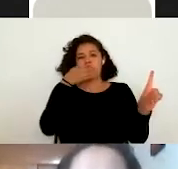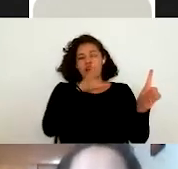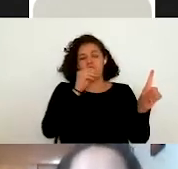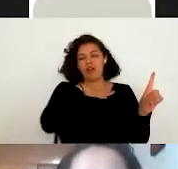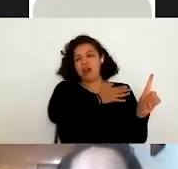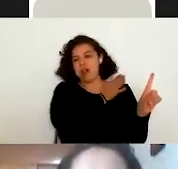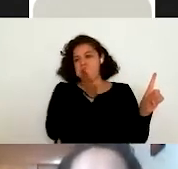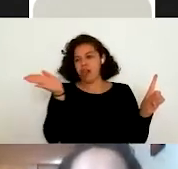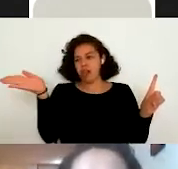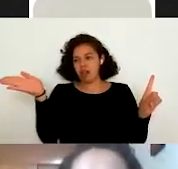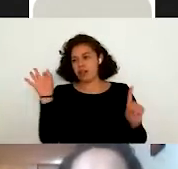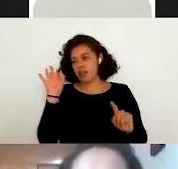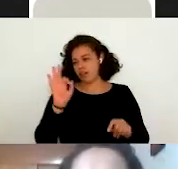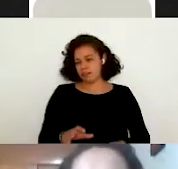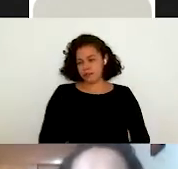en el